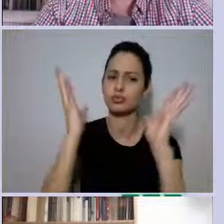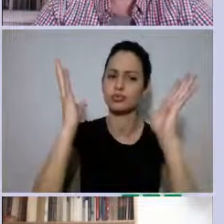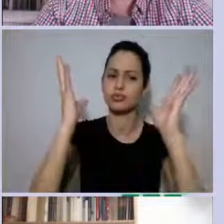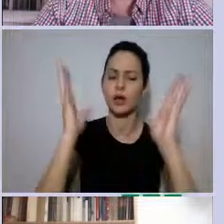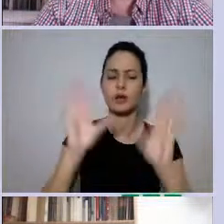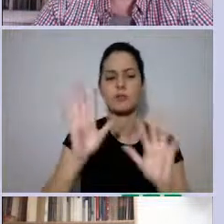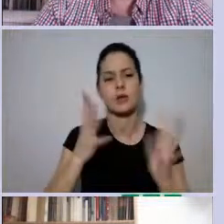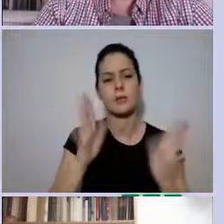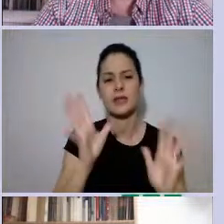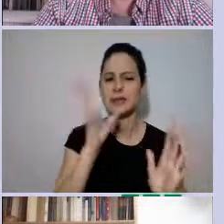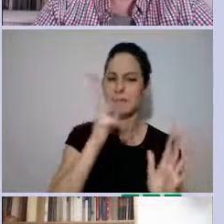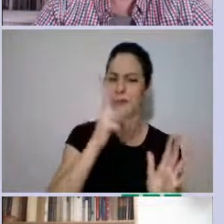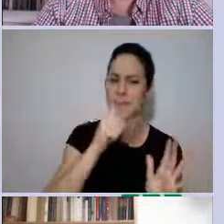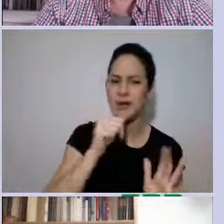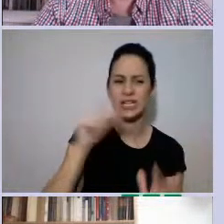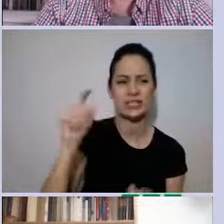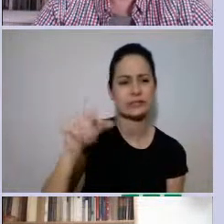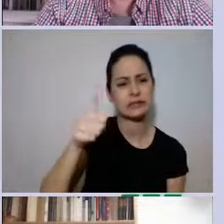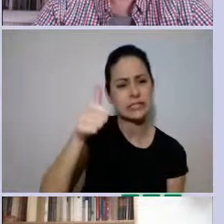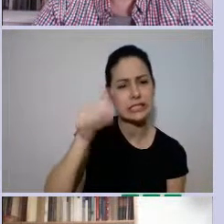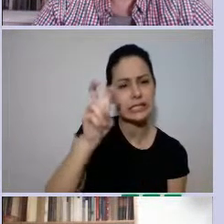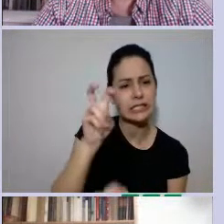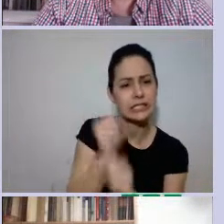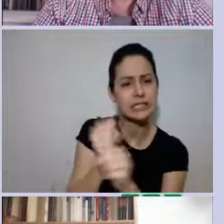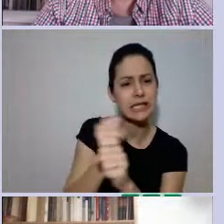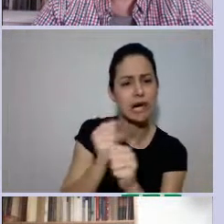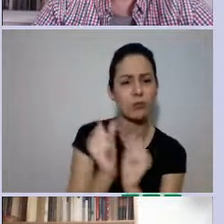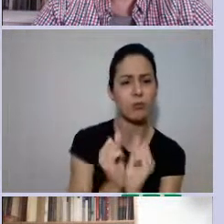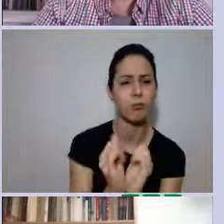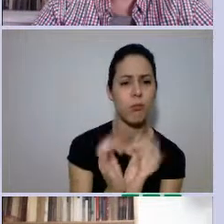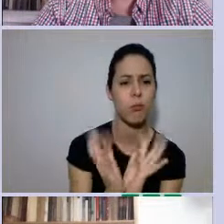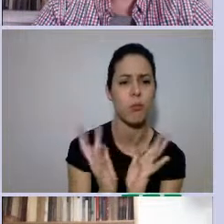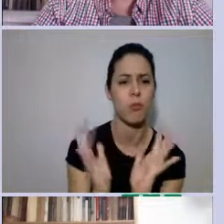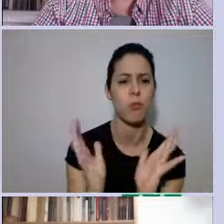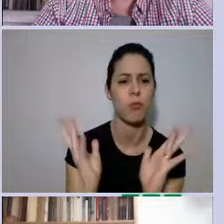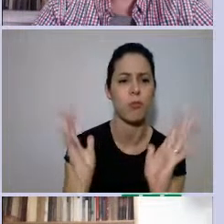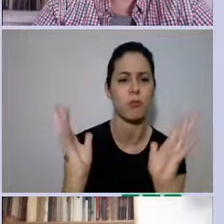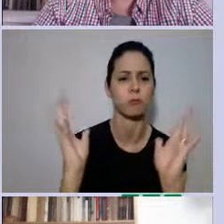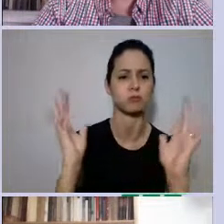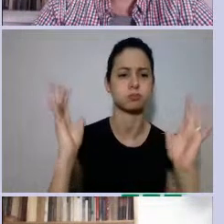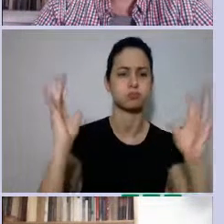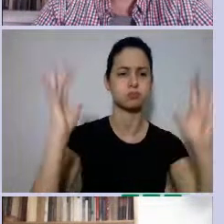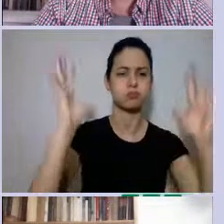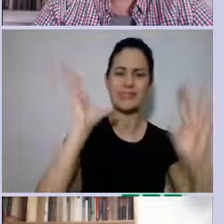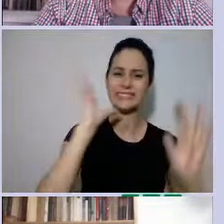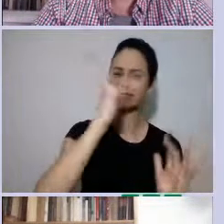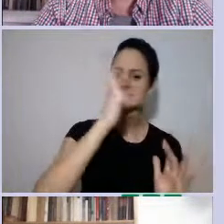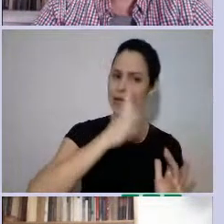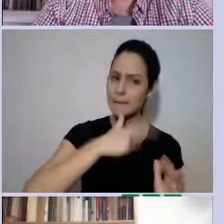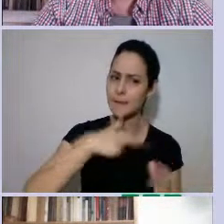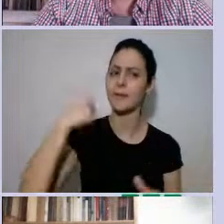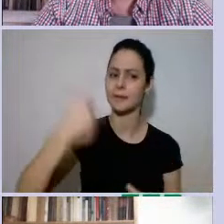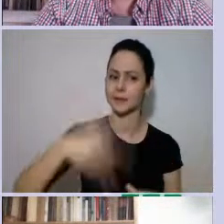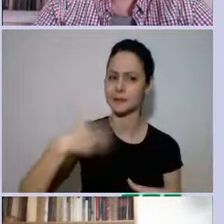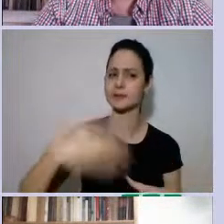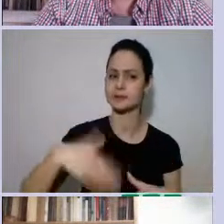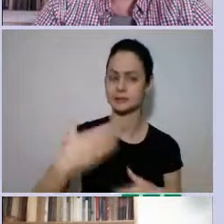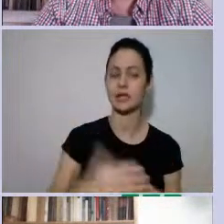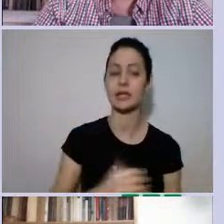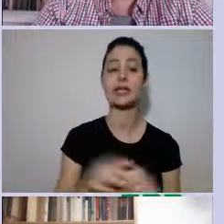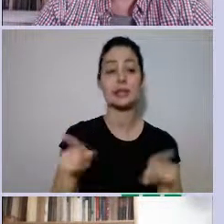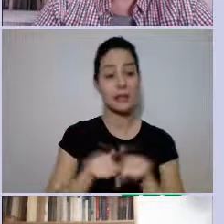unos 10 o 15 años en madurar, en llegar a ser una planta productiva y tiene